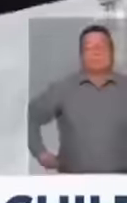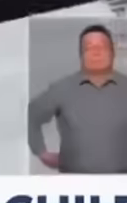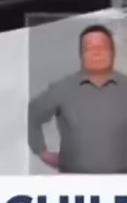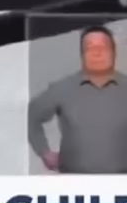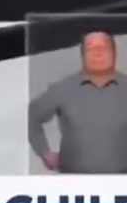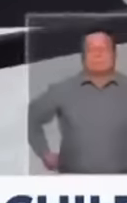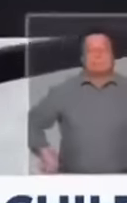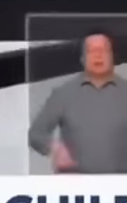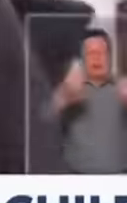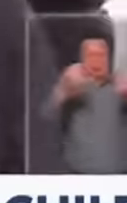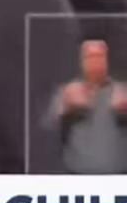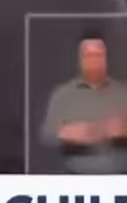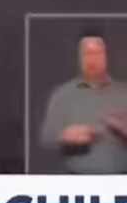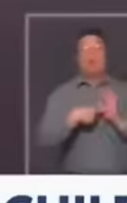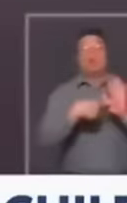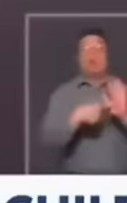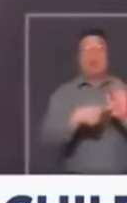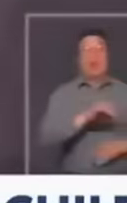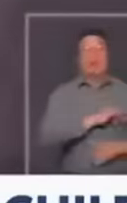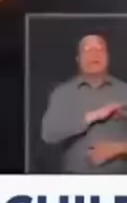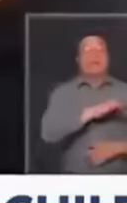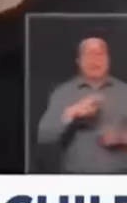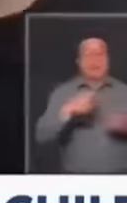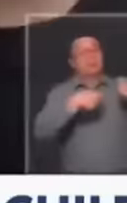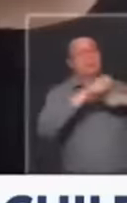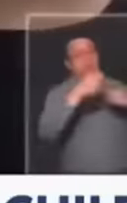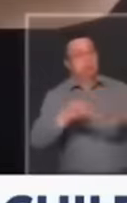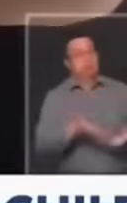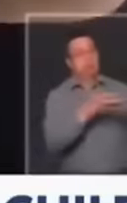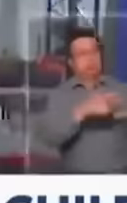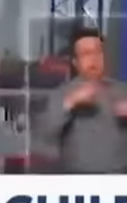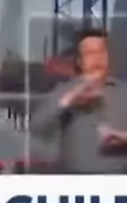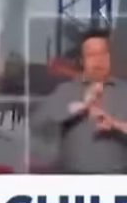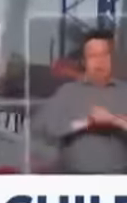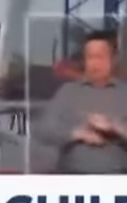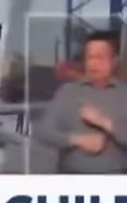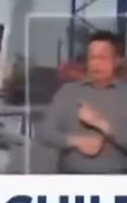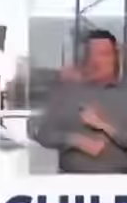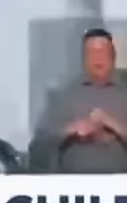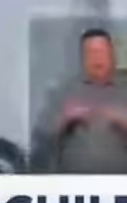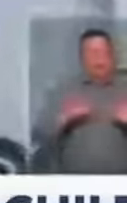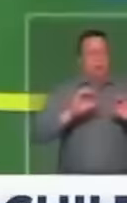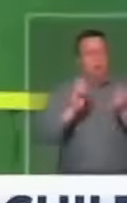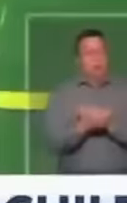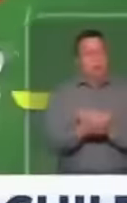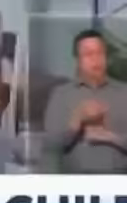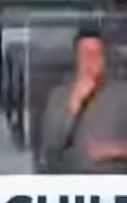Las cifras muestran que Chile más bien exporta materia prima, pero esta empresa es un caso que sale de la norma y harto.